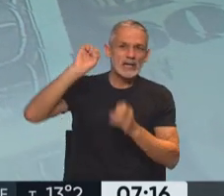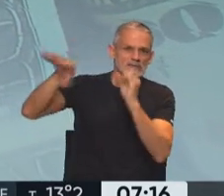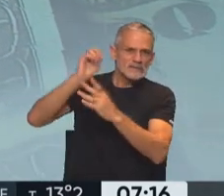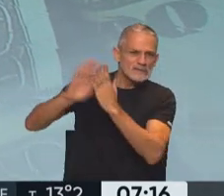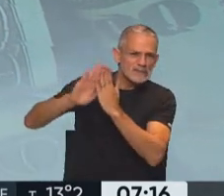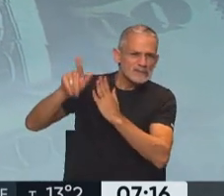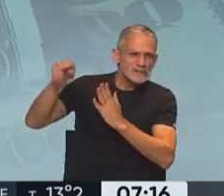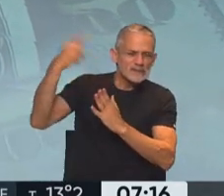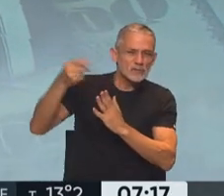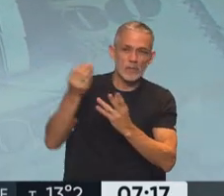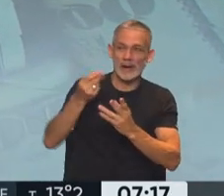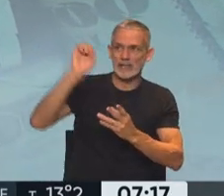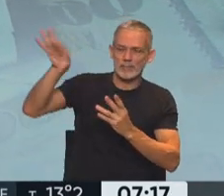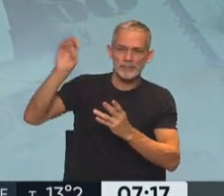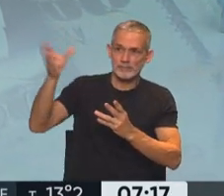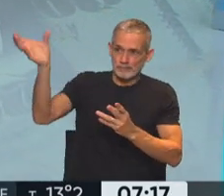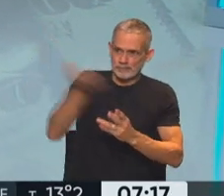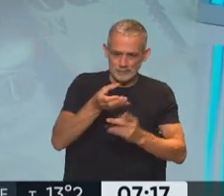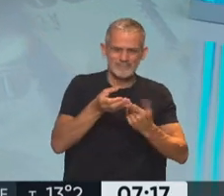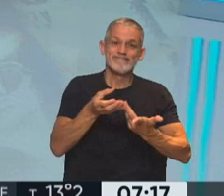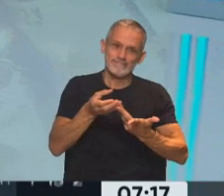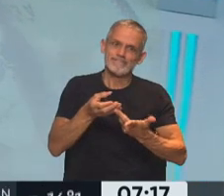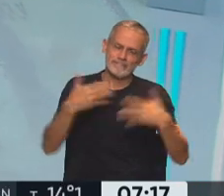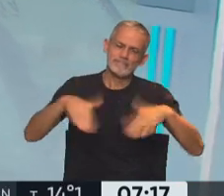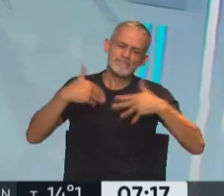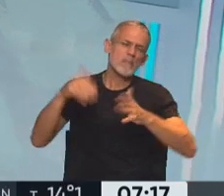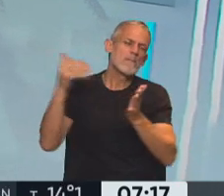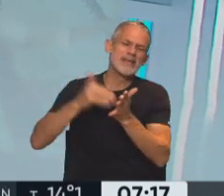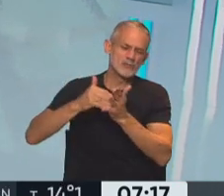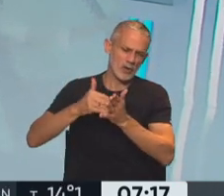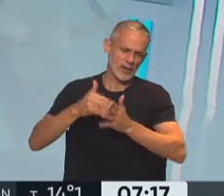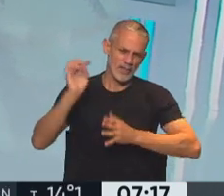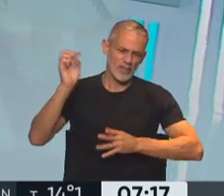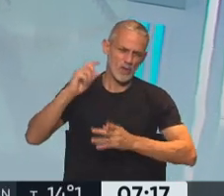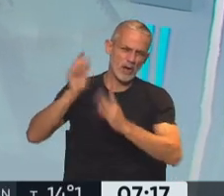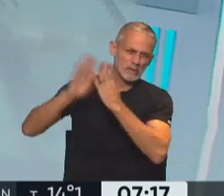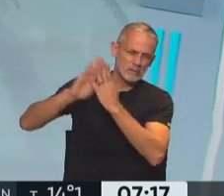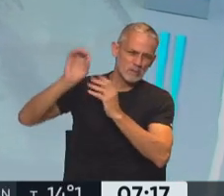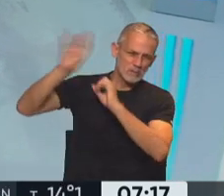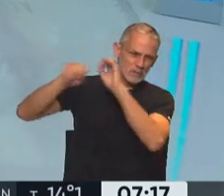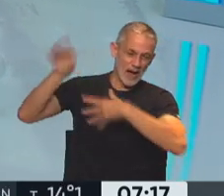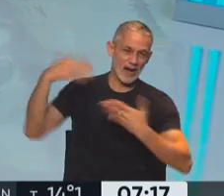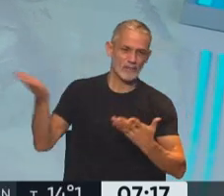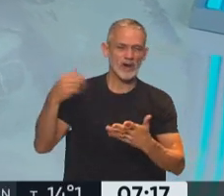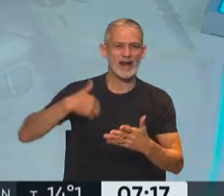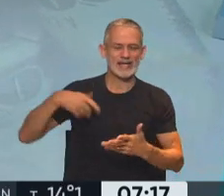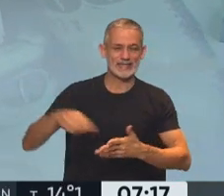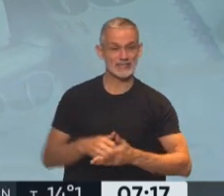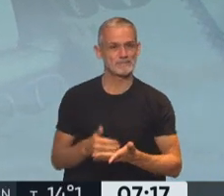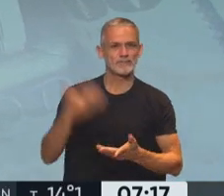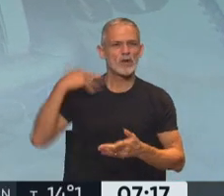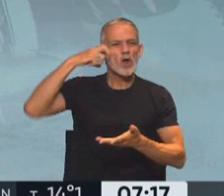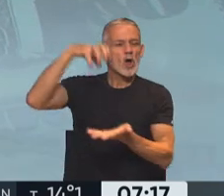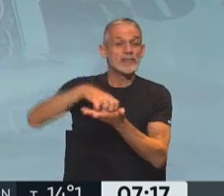los fondos que se fugaron del país que son varias veces multimillonarios en la república argentina en las últimas horas en el congreso